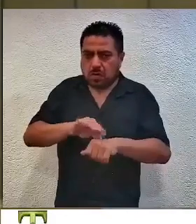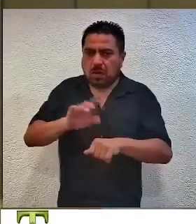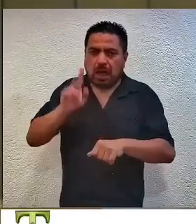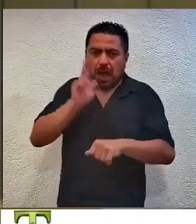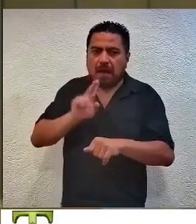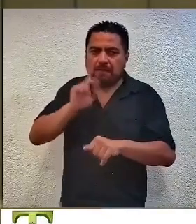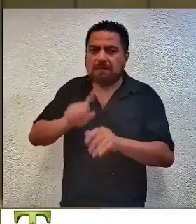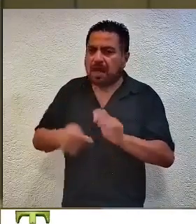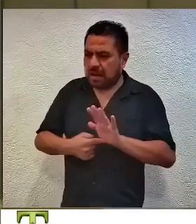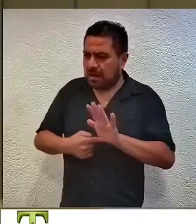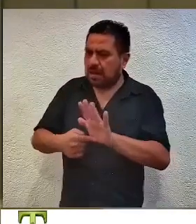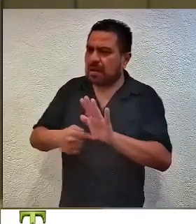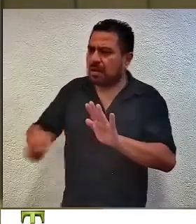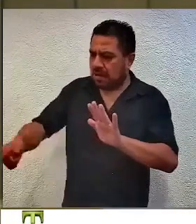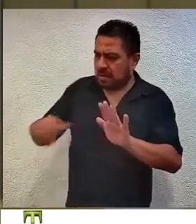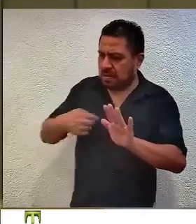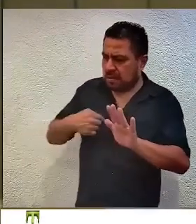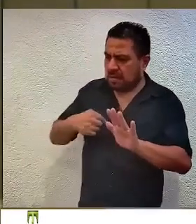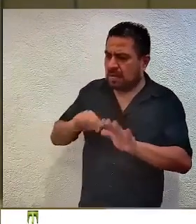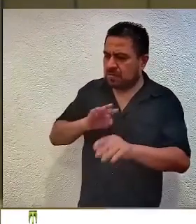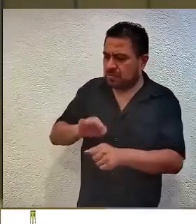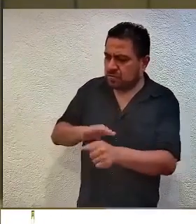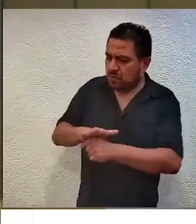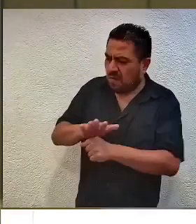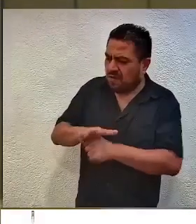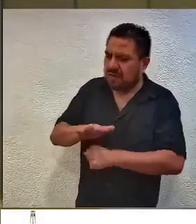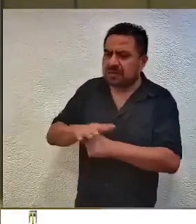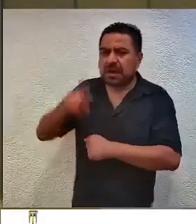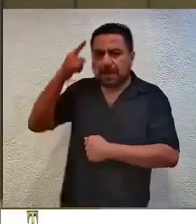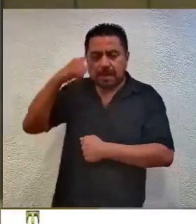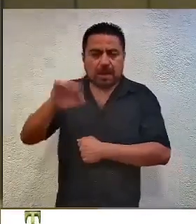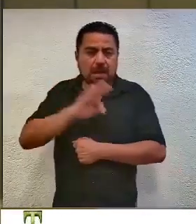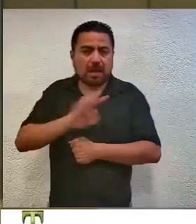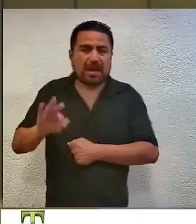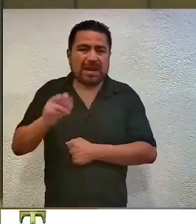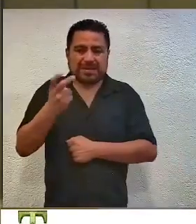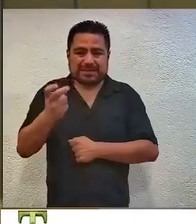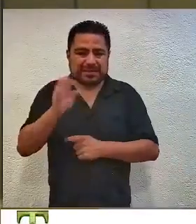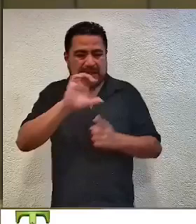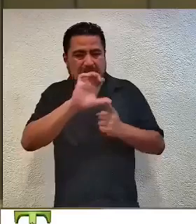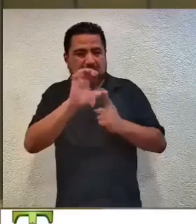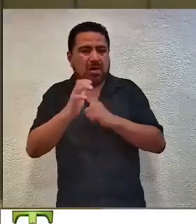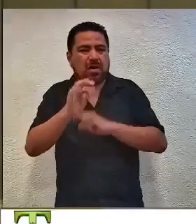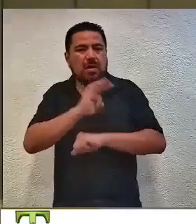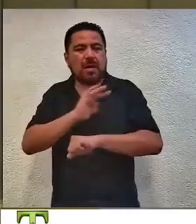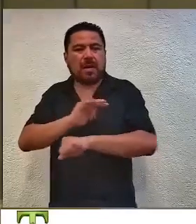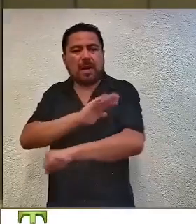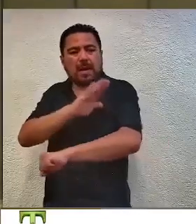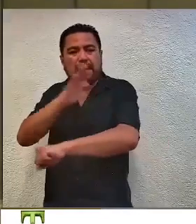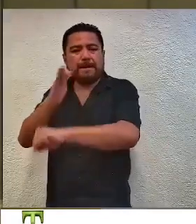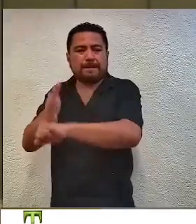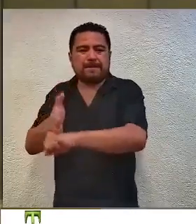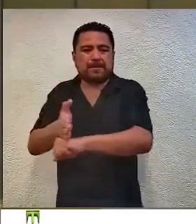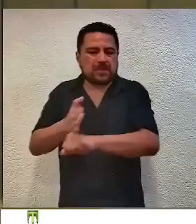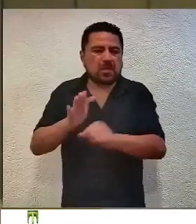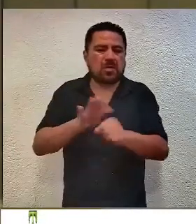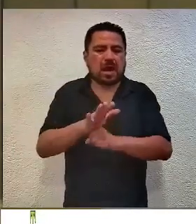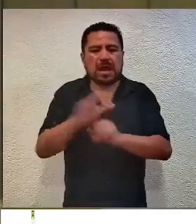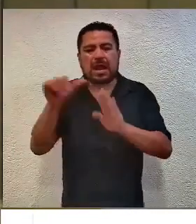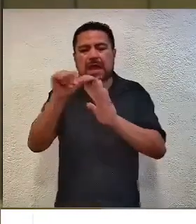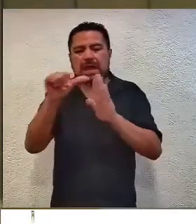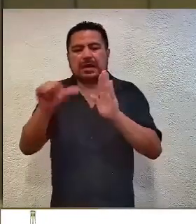parte denunciante son suficientes para que esa comisión imponga la sanción contenida en el